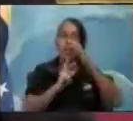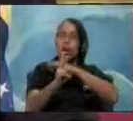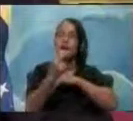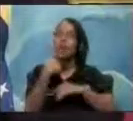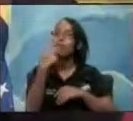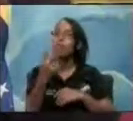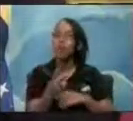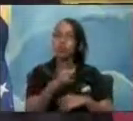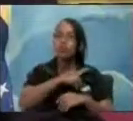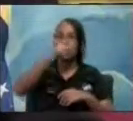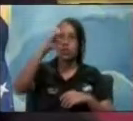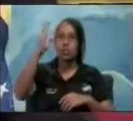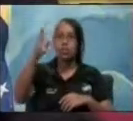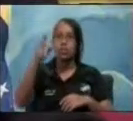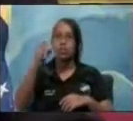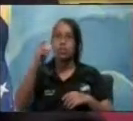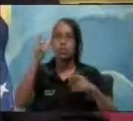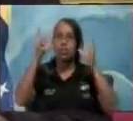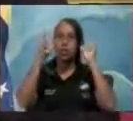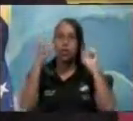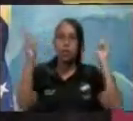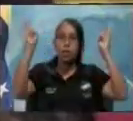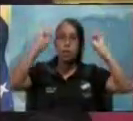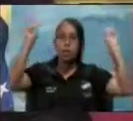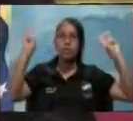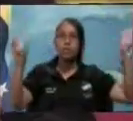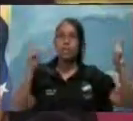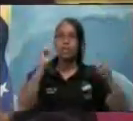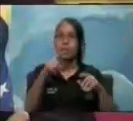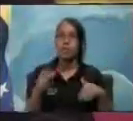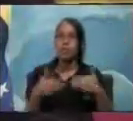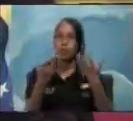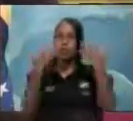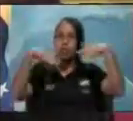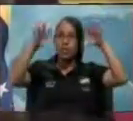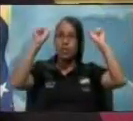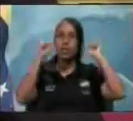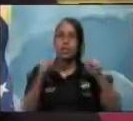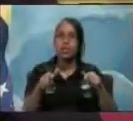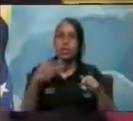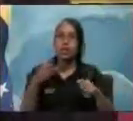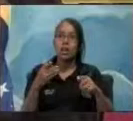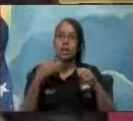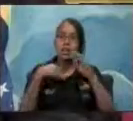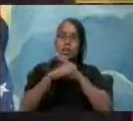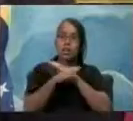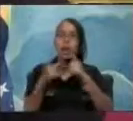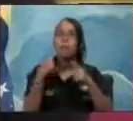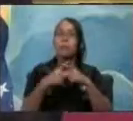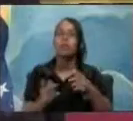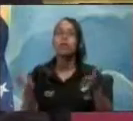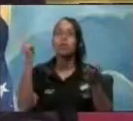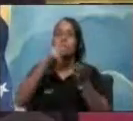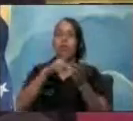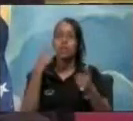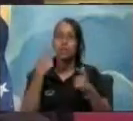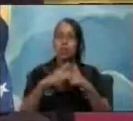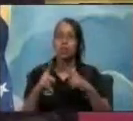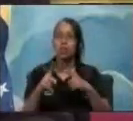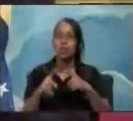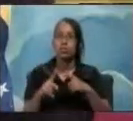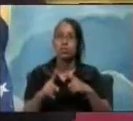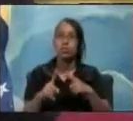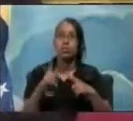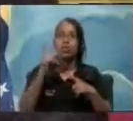oiga, Moisés también le dio a entender a ellos que él se iría, pero levantaría otro.